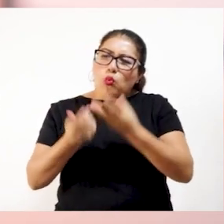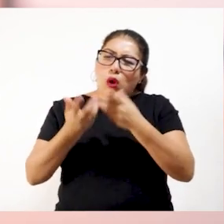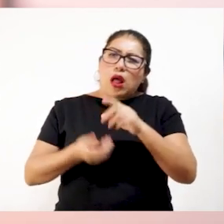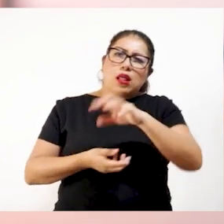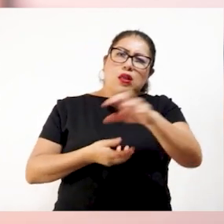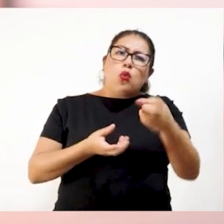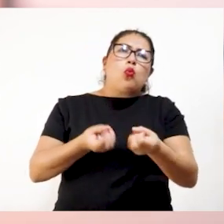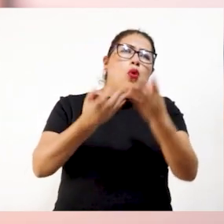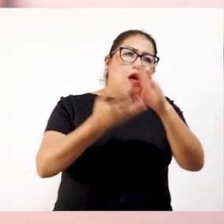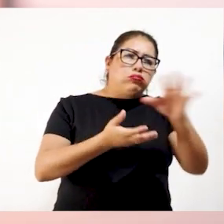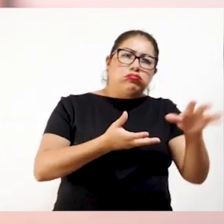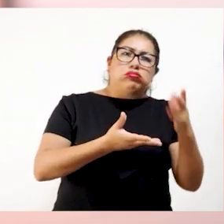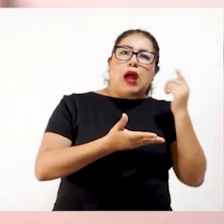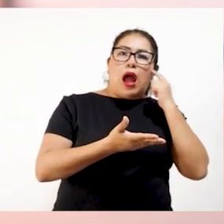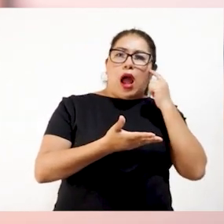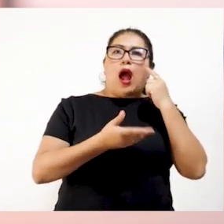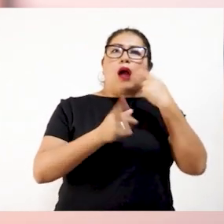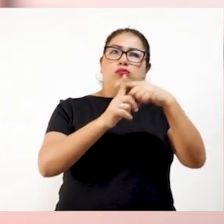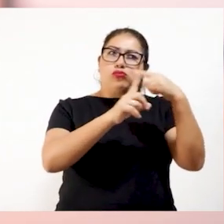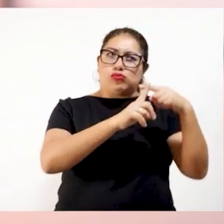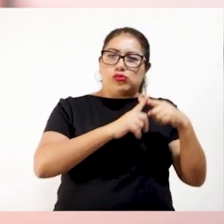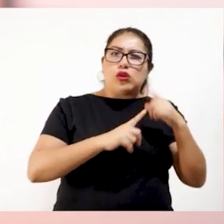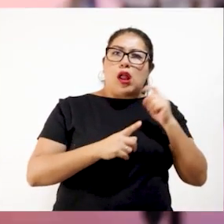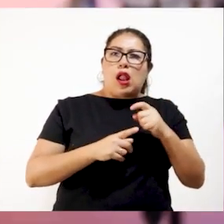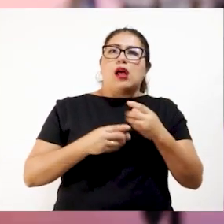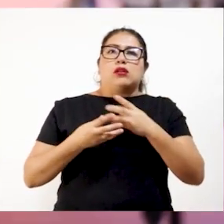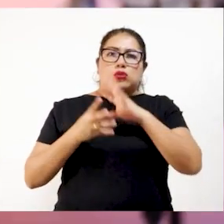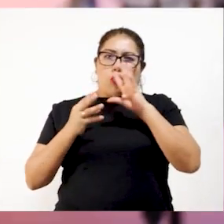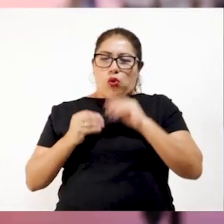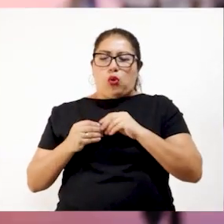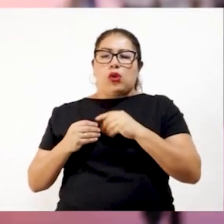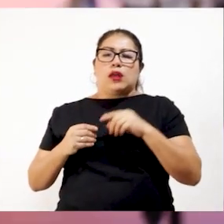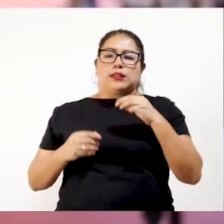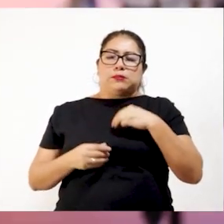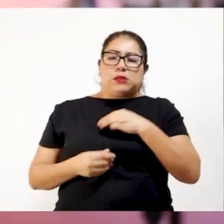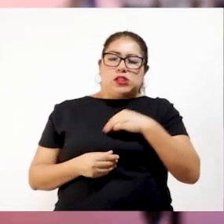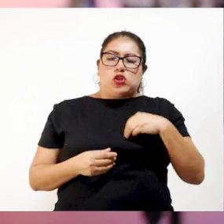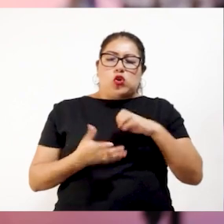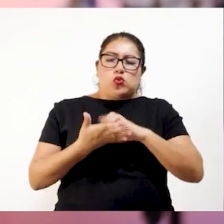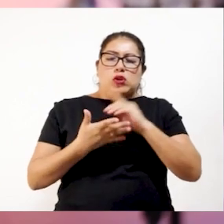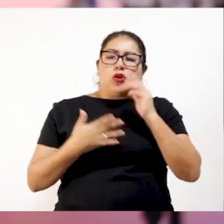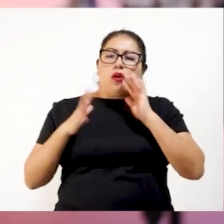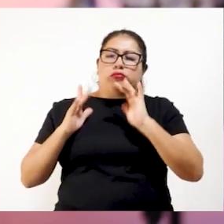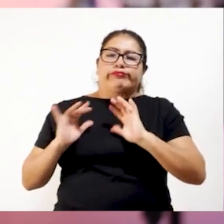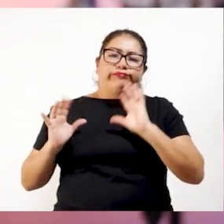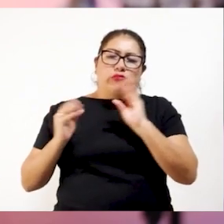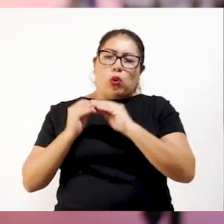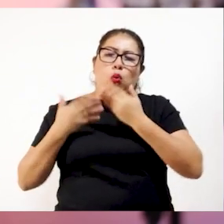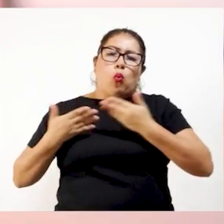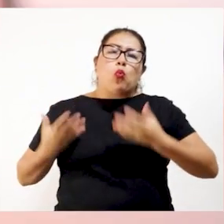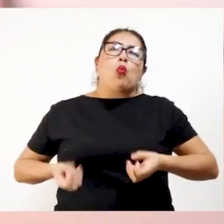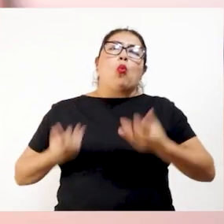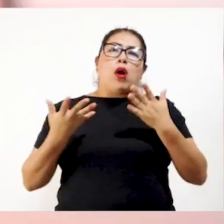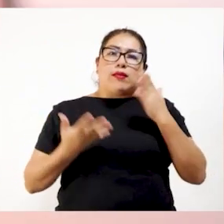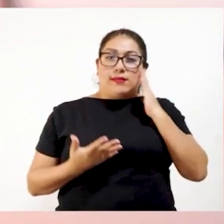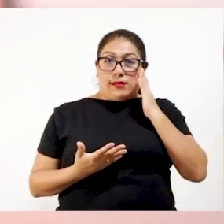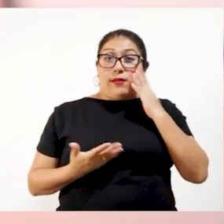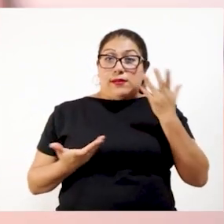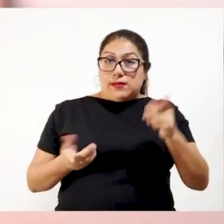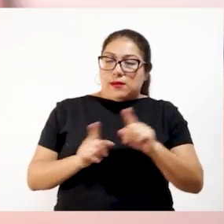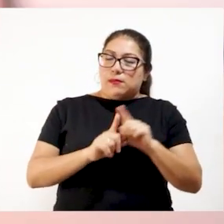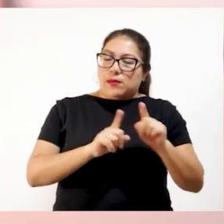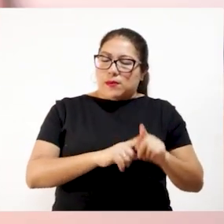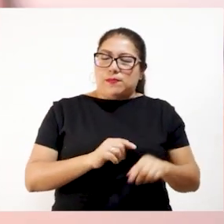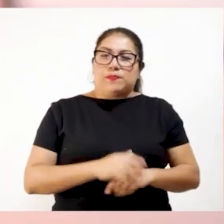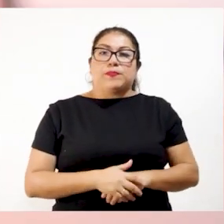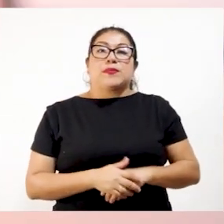poner a disposición los recursos que realmente se necesitan para dar una educación realmente inclusiva. Eso es. En